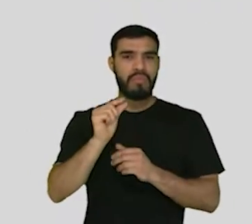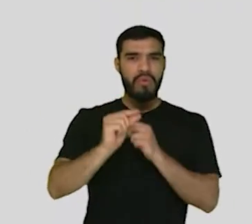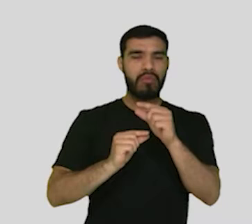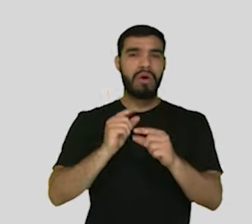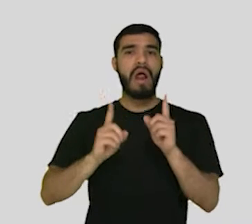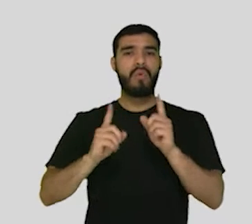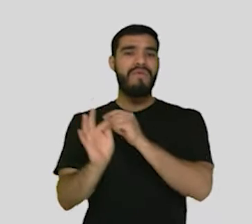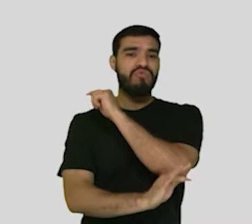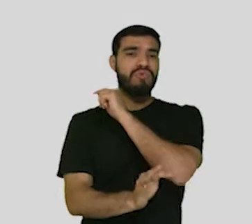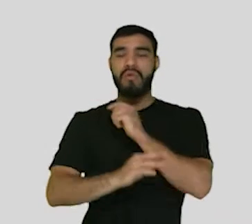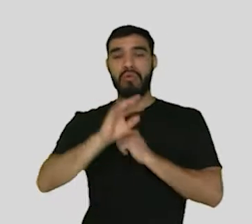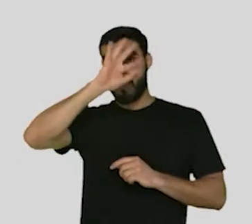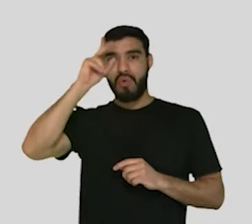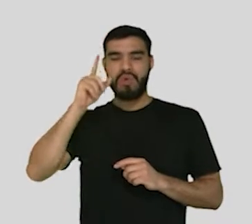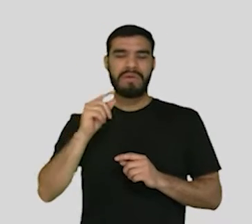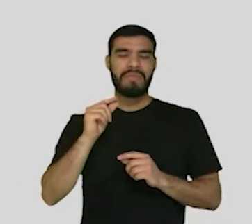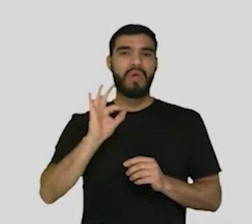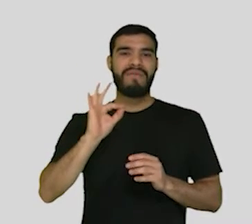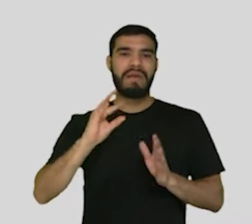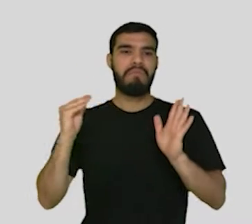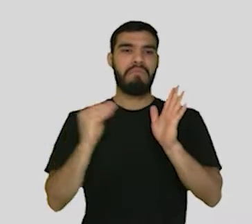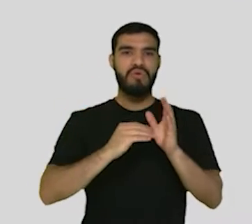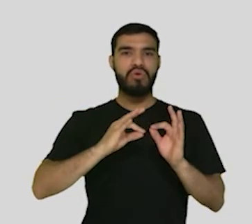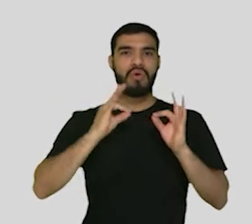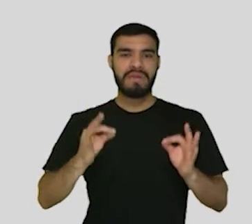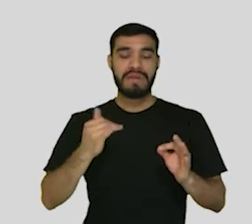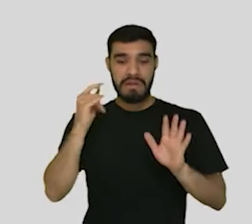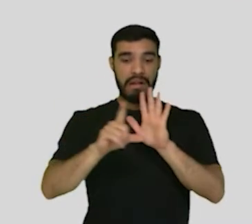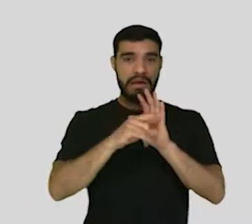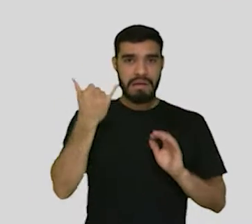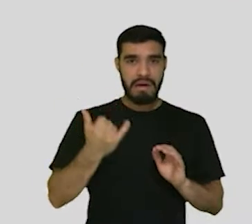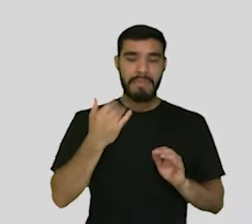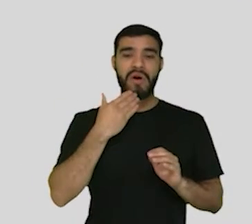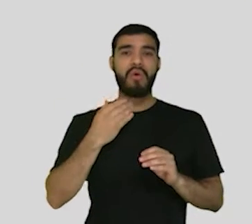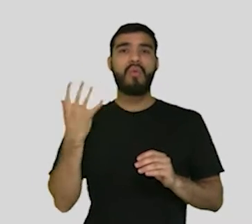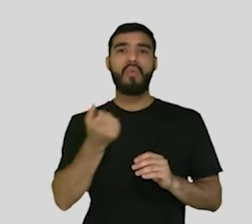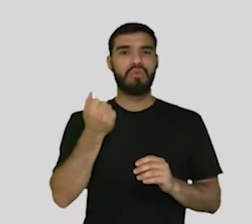Trans hoy por Ubana Pejera hoy por Aboba